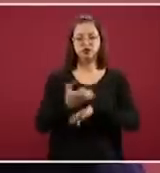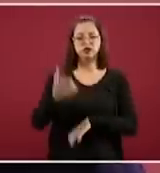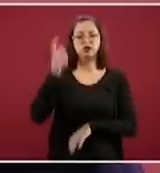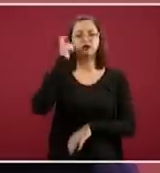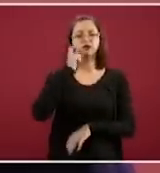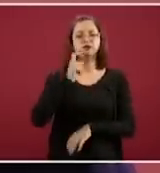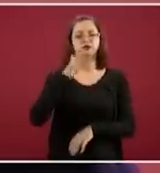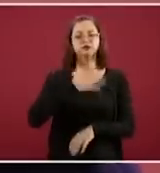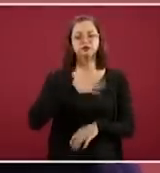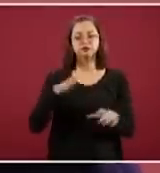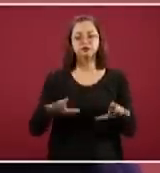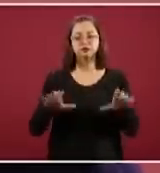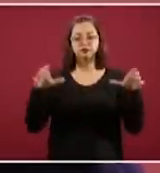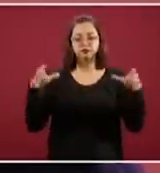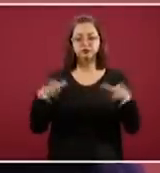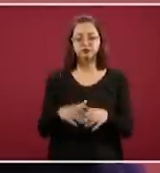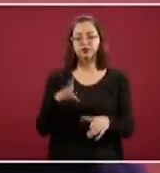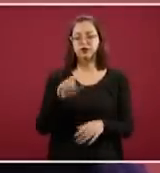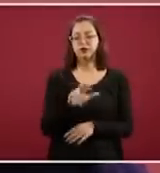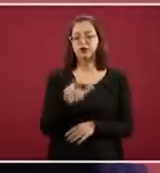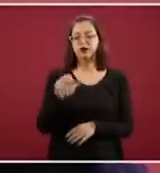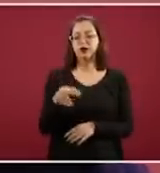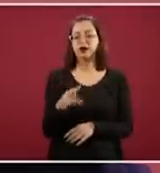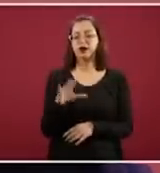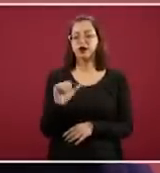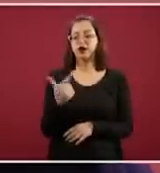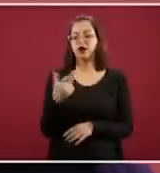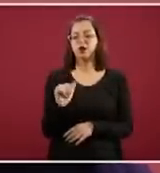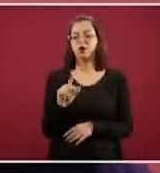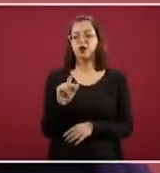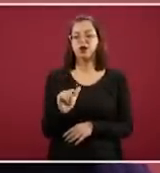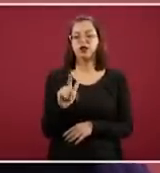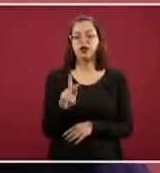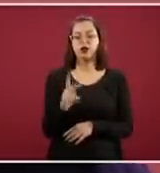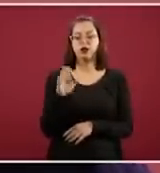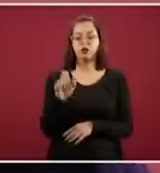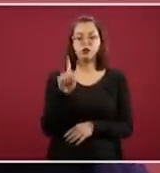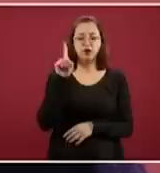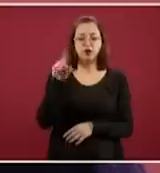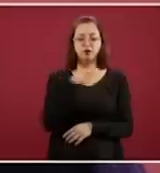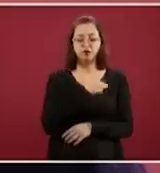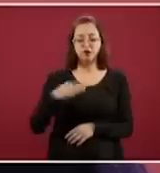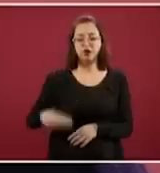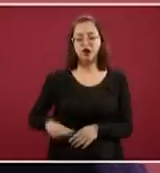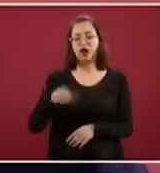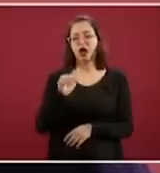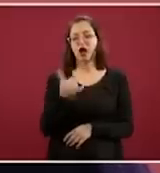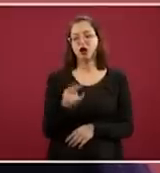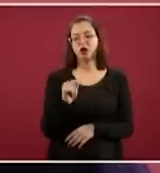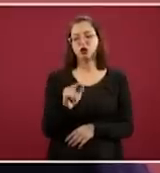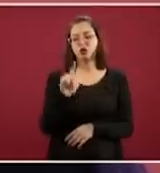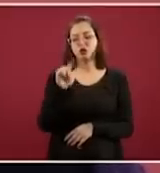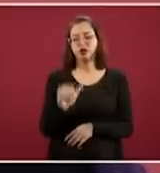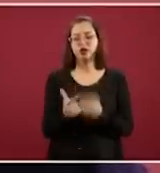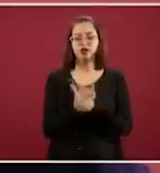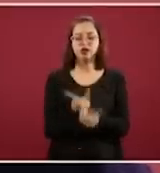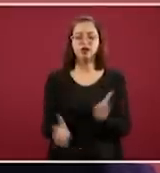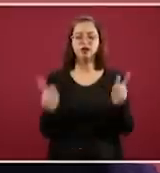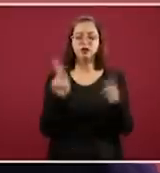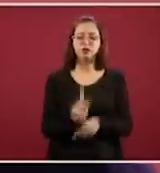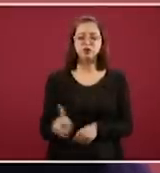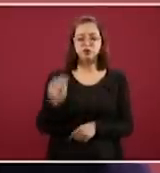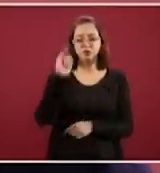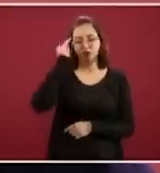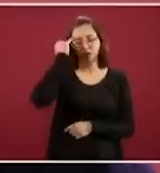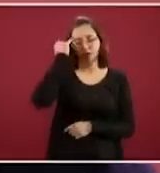mi comunidad se llama Barranca Guadalupe, del municipio de Ayutla de los Libres, pueblos originarios,